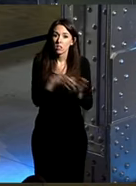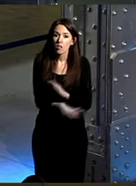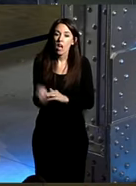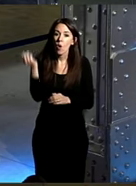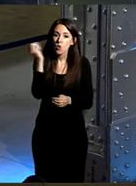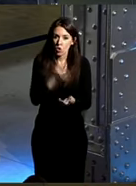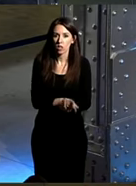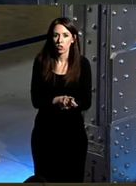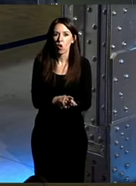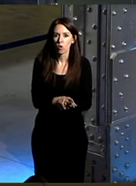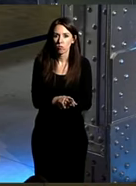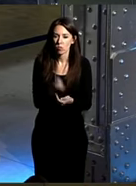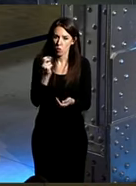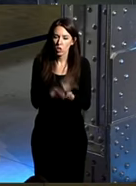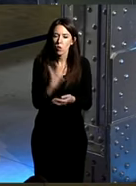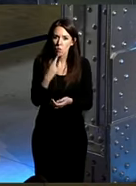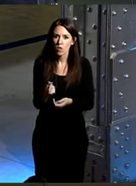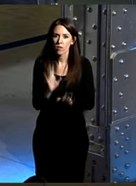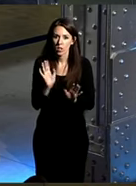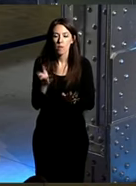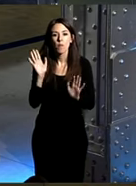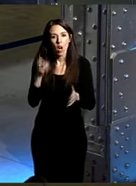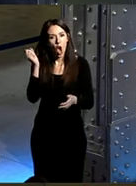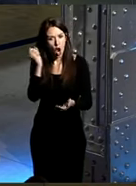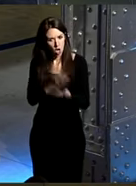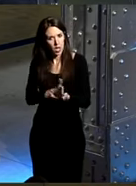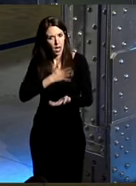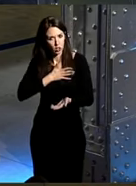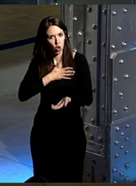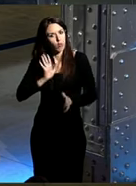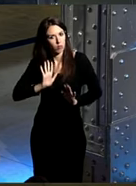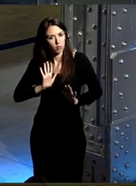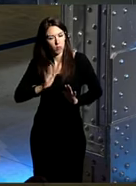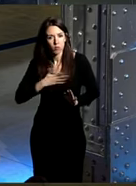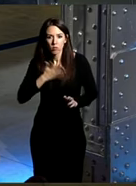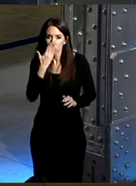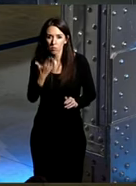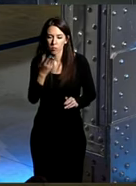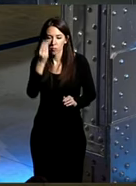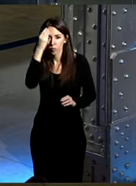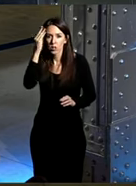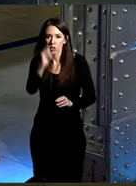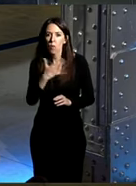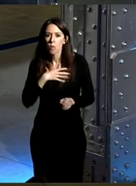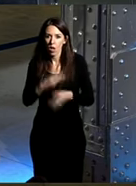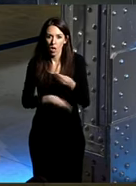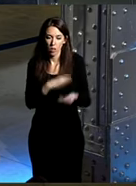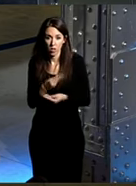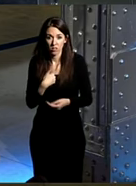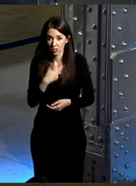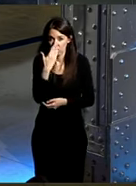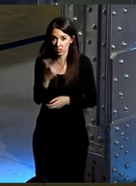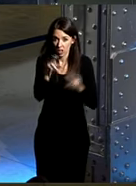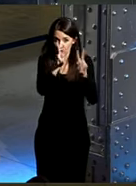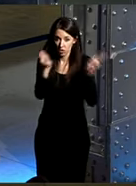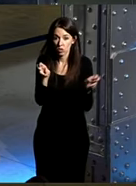reto muy complicado, pero es el reto para mí. Y yo sinceramente creo que sí se puede hacer, y a mí, sinceramente,